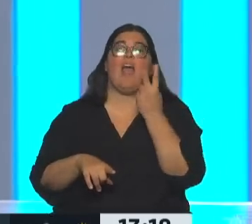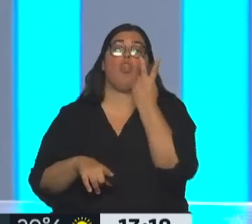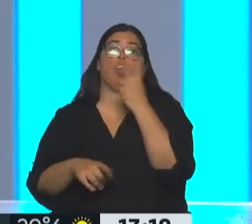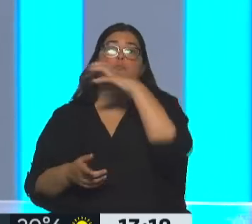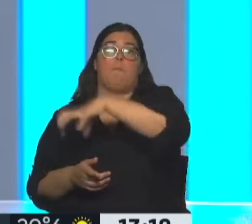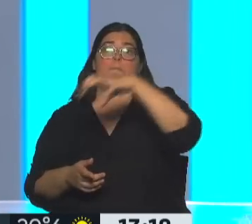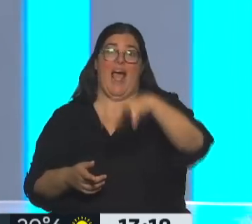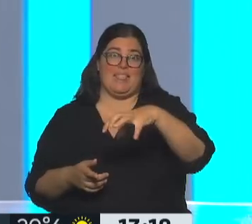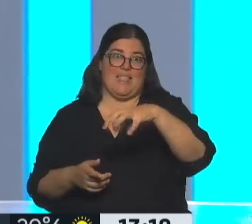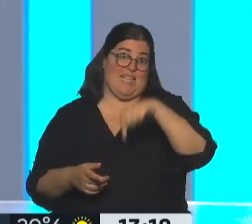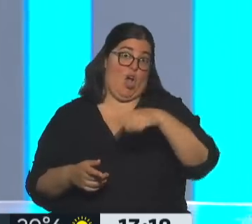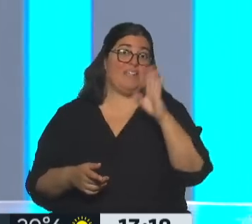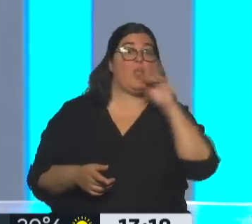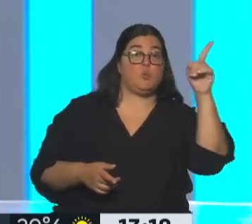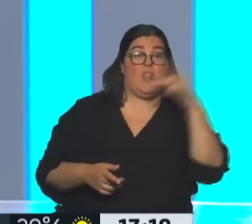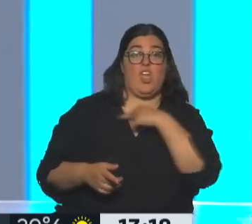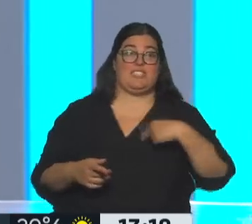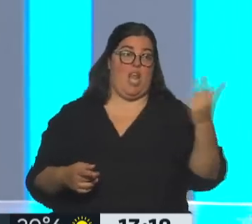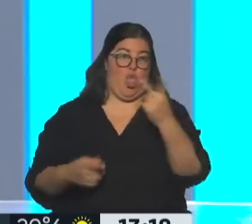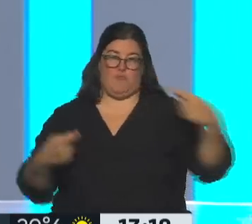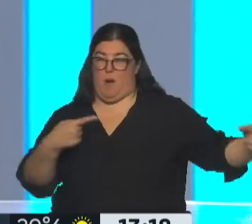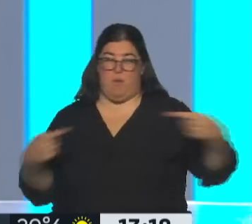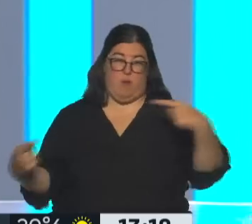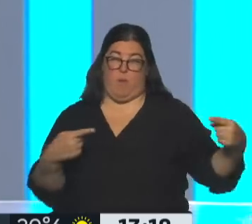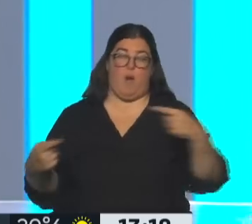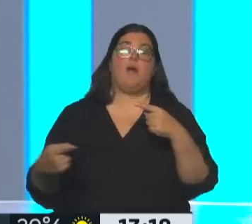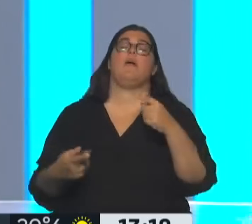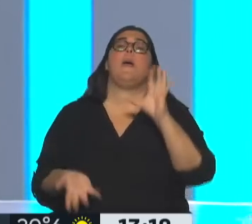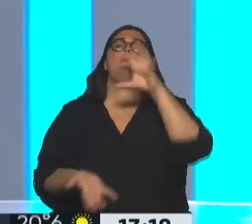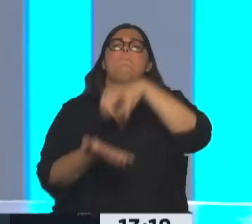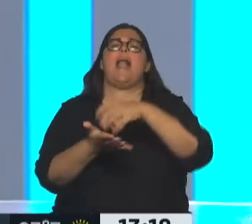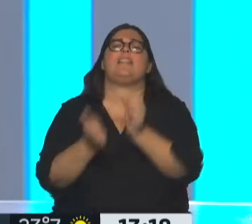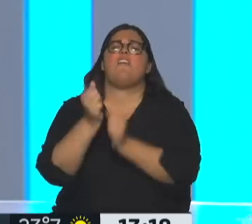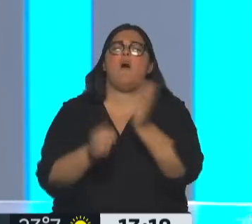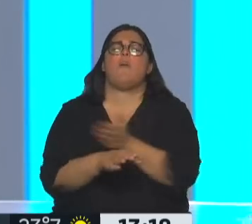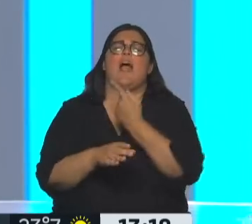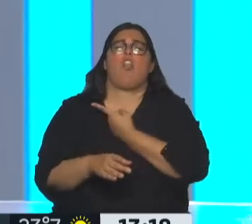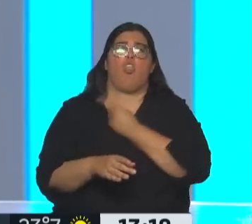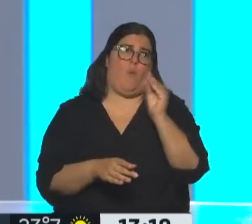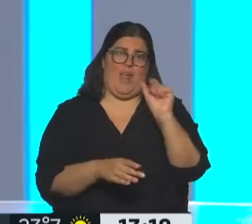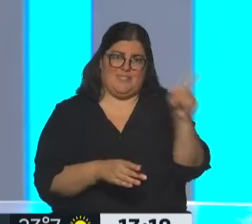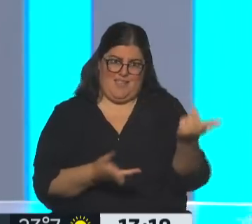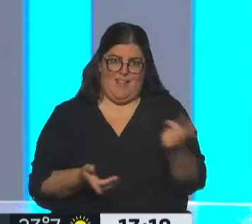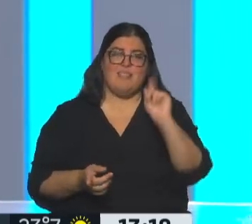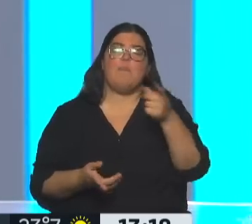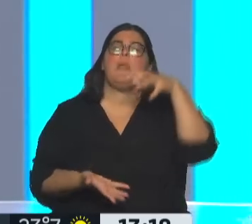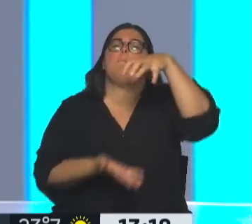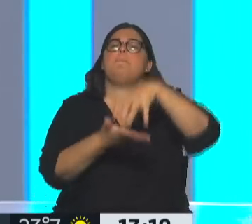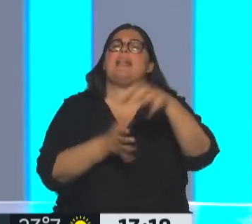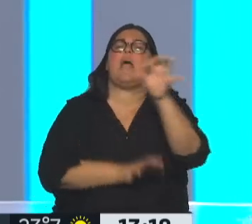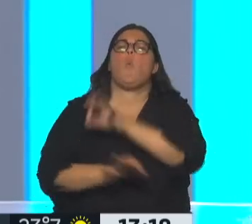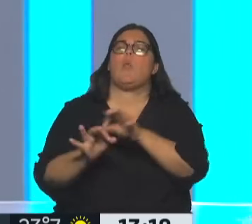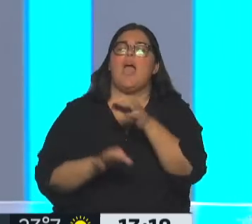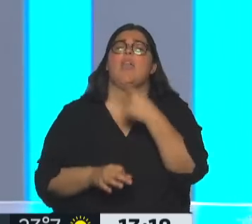hoy entre China y Estados Unidos, la gigante tecnológica, tiene 2 plantas en Brasil. Hay una planta nuclear que hay intereses